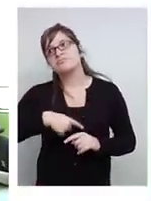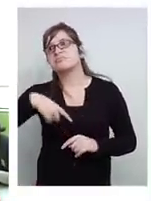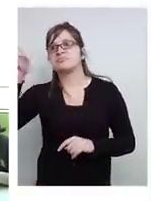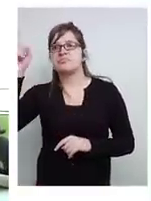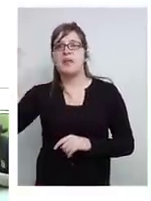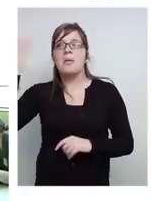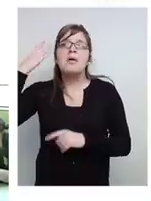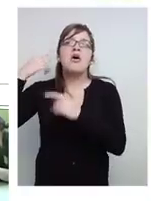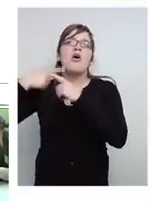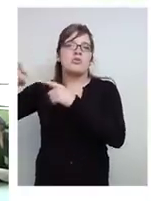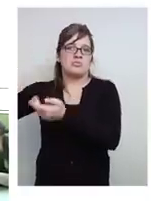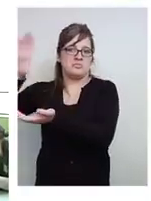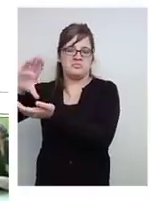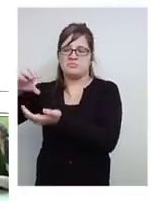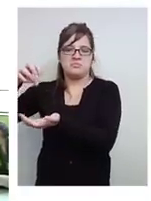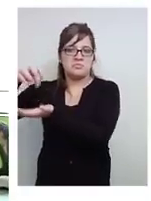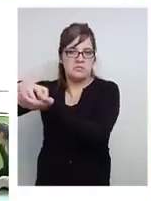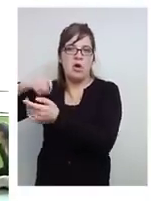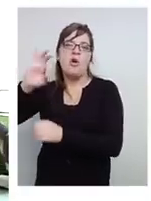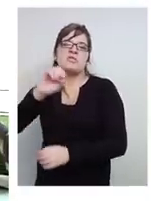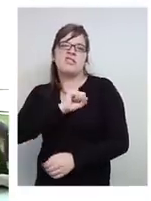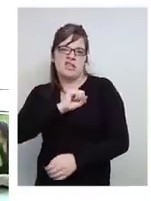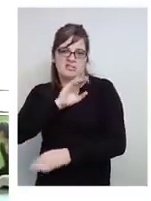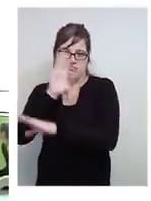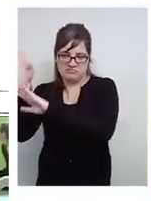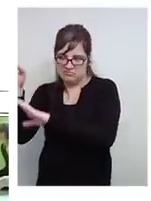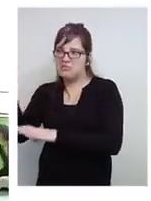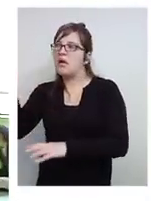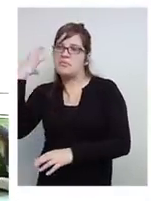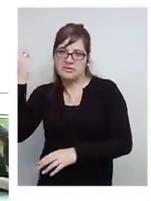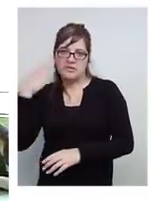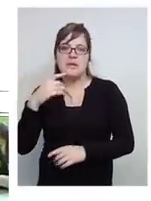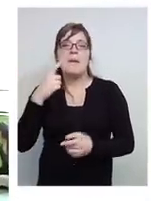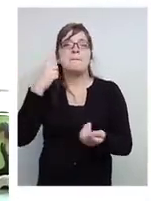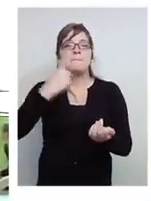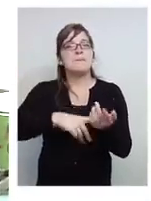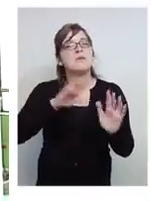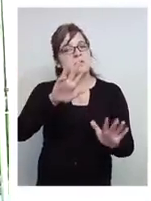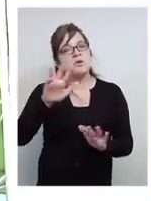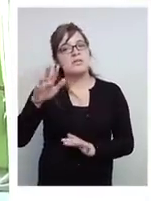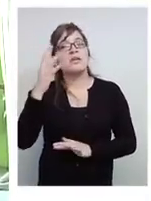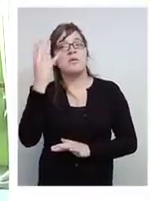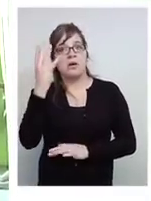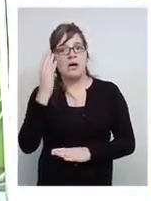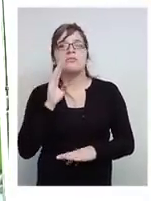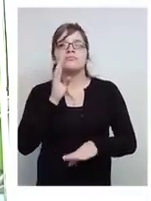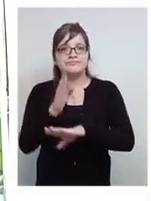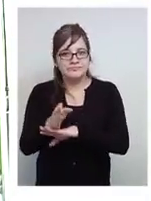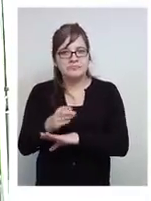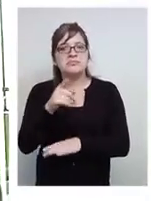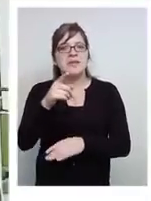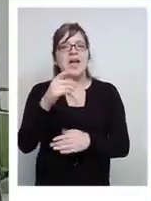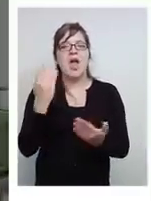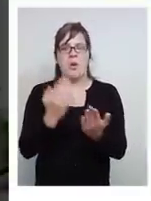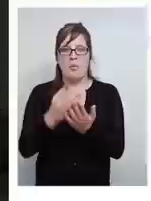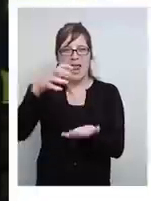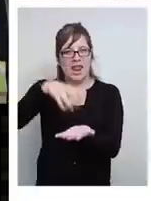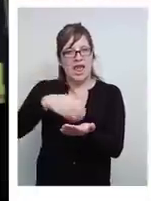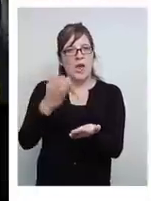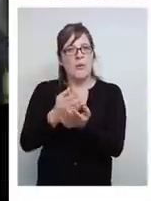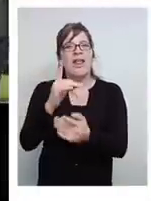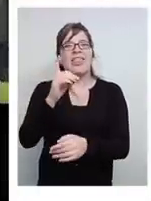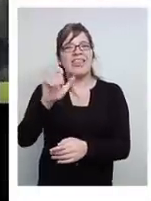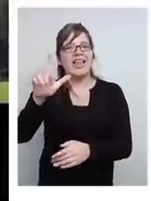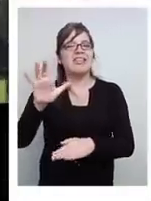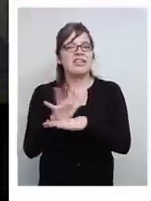básicas para que yo me fuera y pudiera empezar en Santiago. Entonces ahí en el año 94 audicioné en la Escuela del Teatro